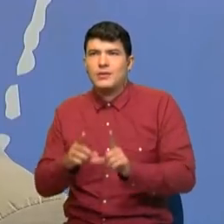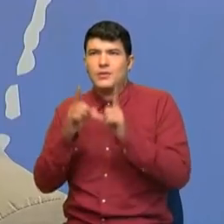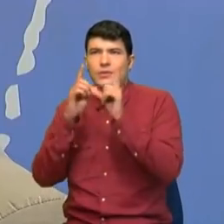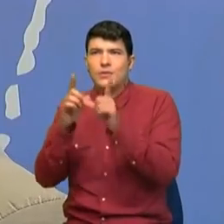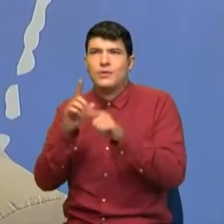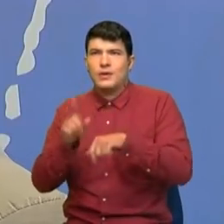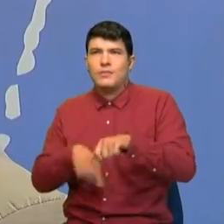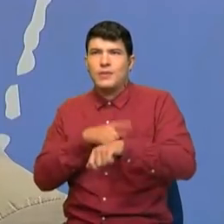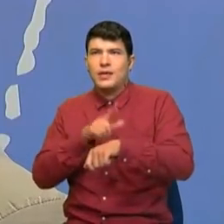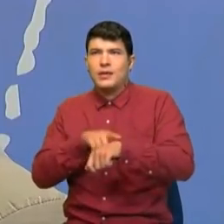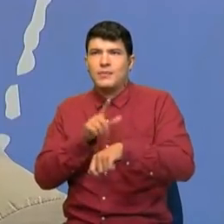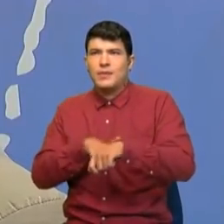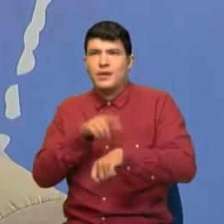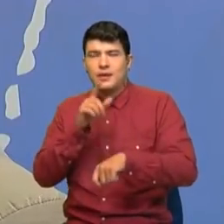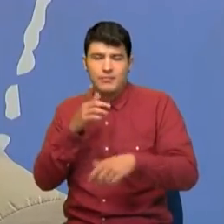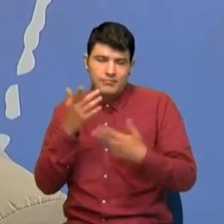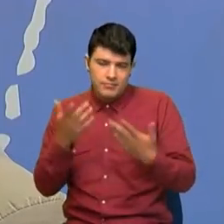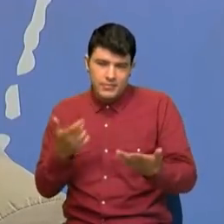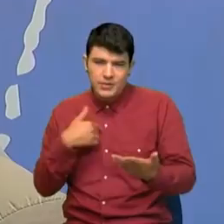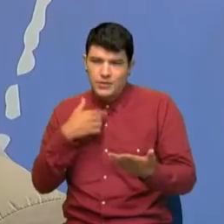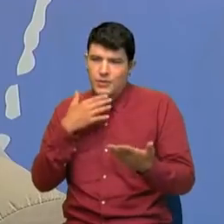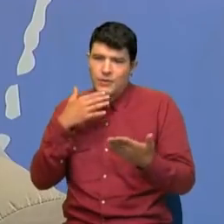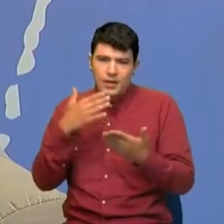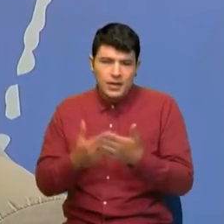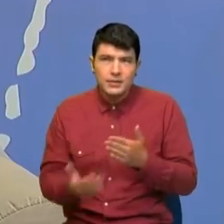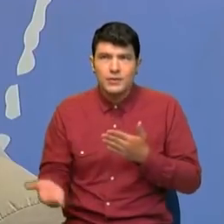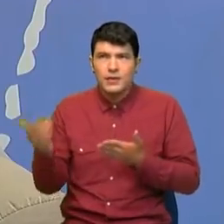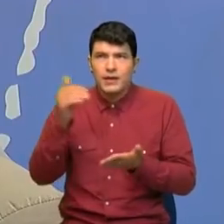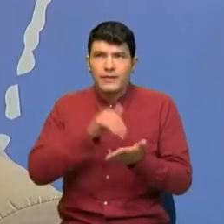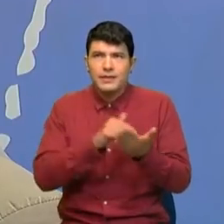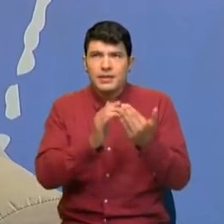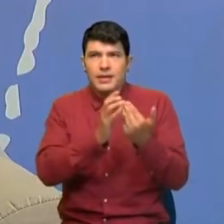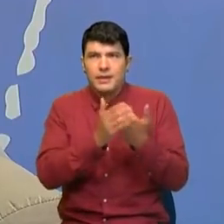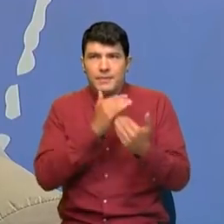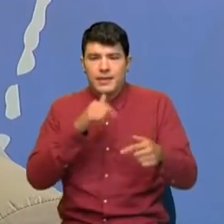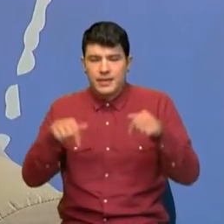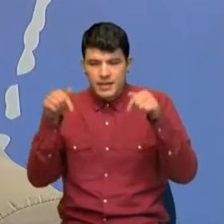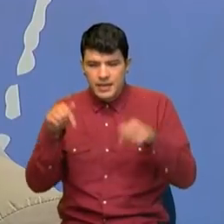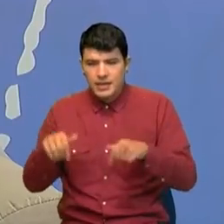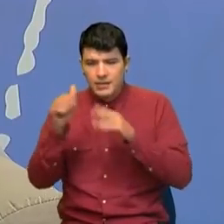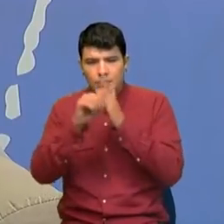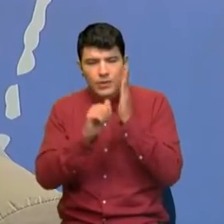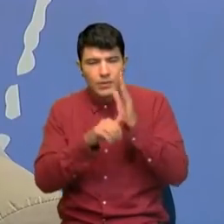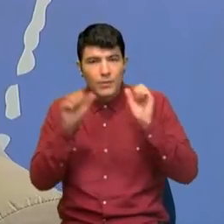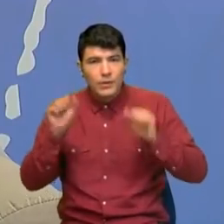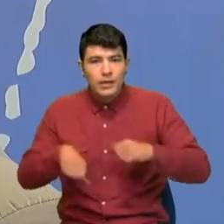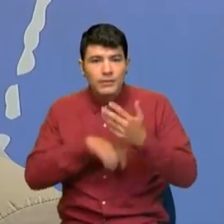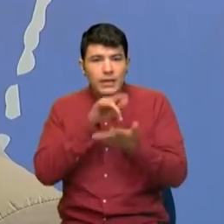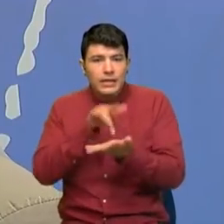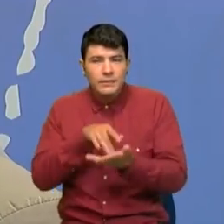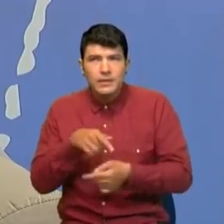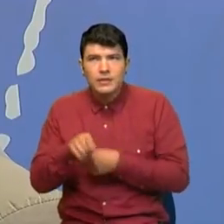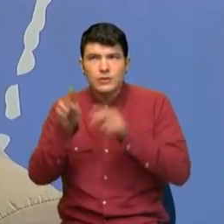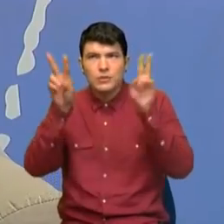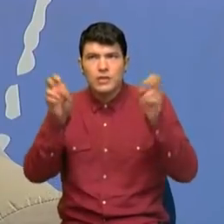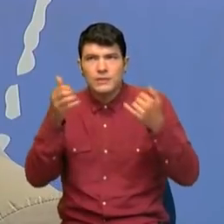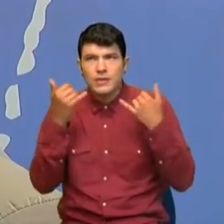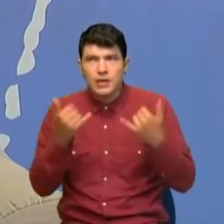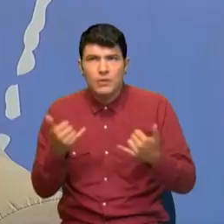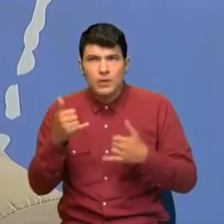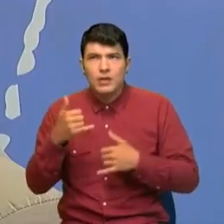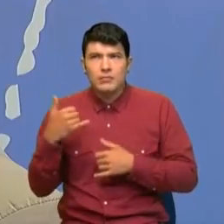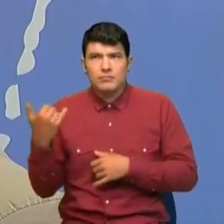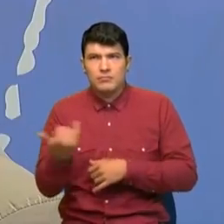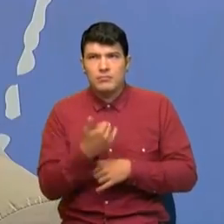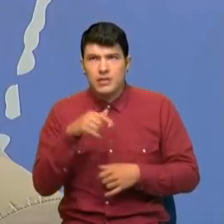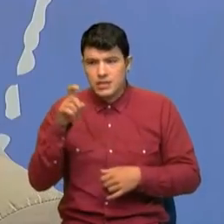momento, agradecer nuevamente la invitación al programa para poder participar en estos temas de actualidad que son necesarios hablarlos y